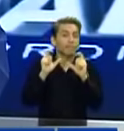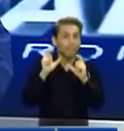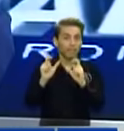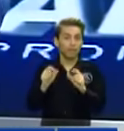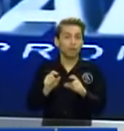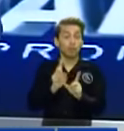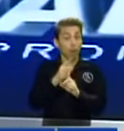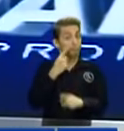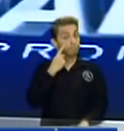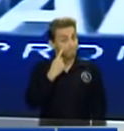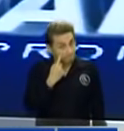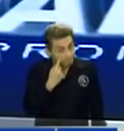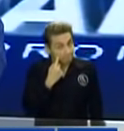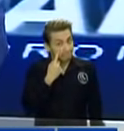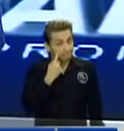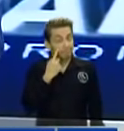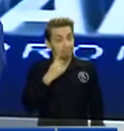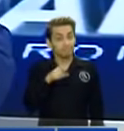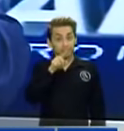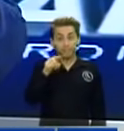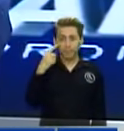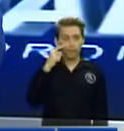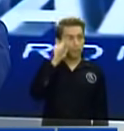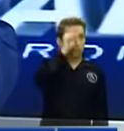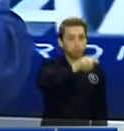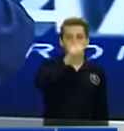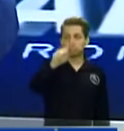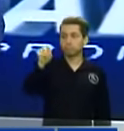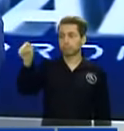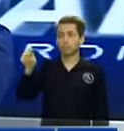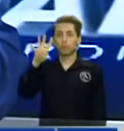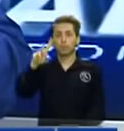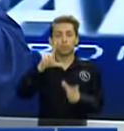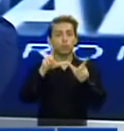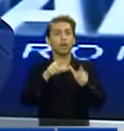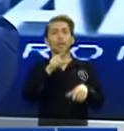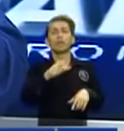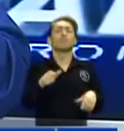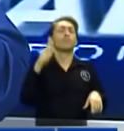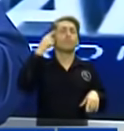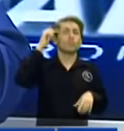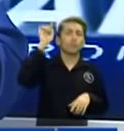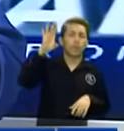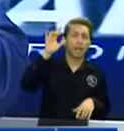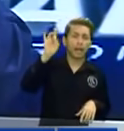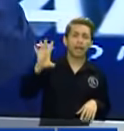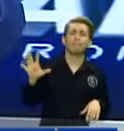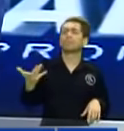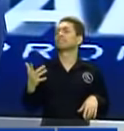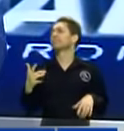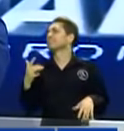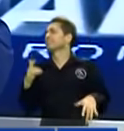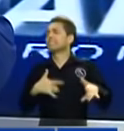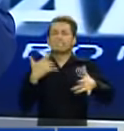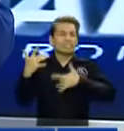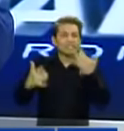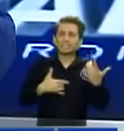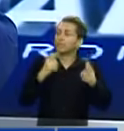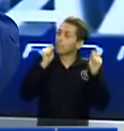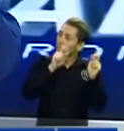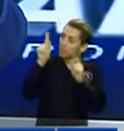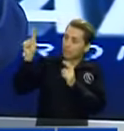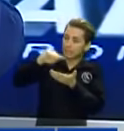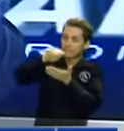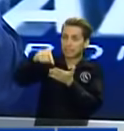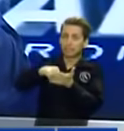porque si usted vive en cualquiera de esos cuatro lugares, si tiene tos, si tiene dolor de cabeza, si tiene algún síntoma, váyase al centro de salud. Ahí